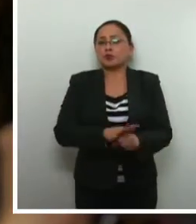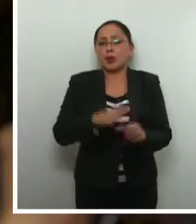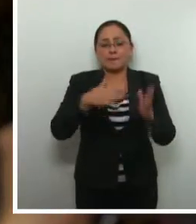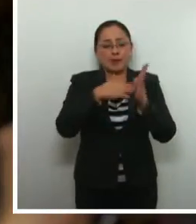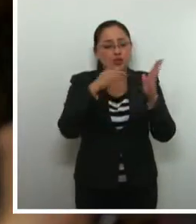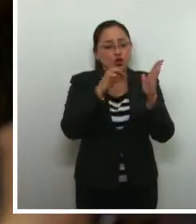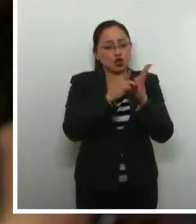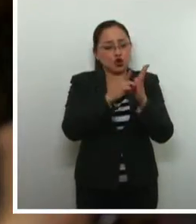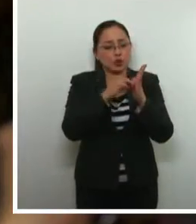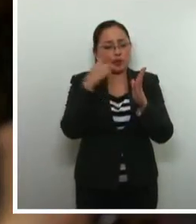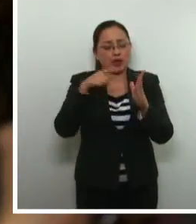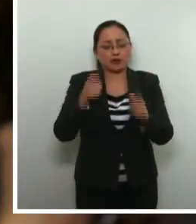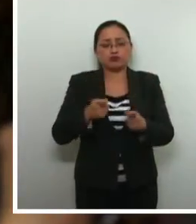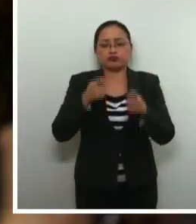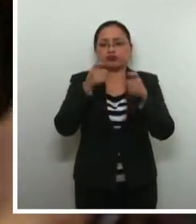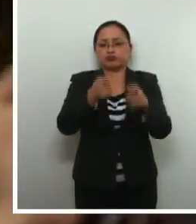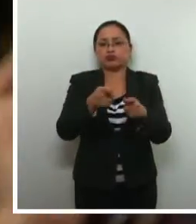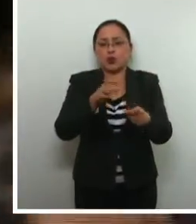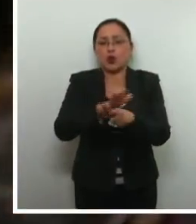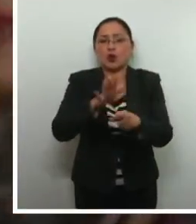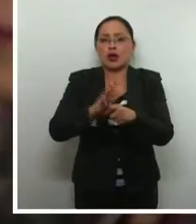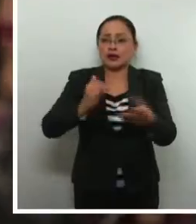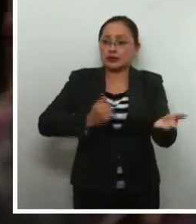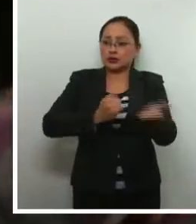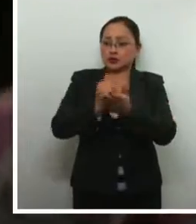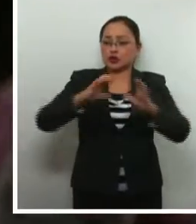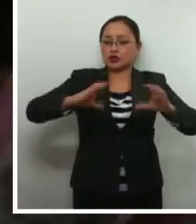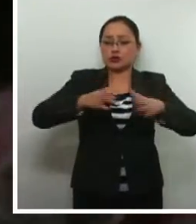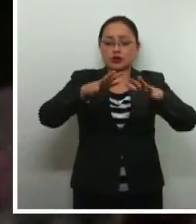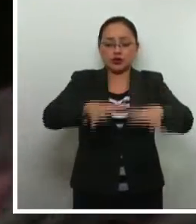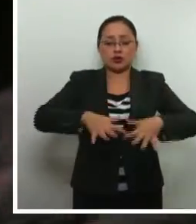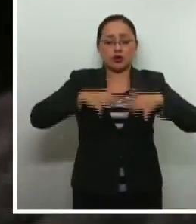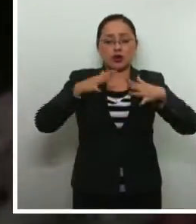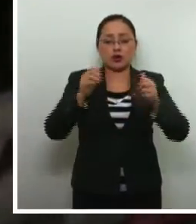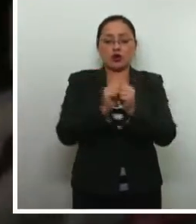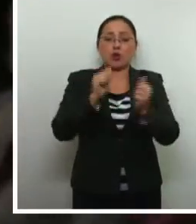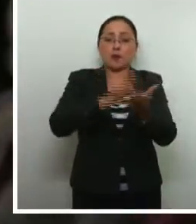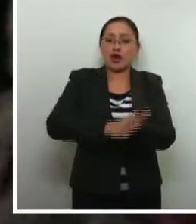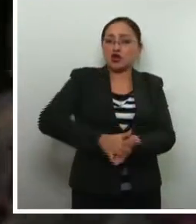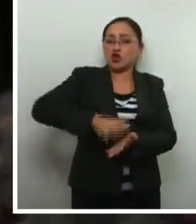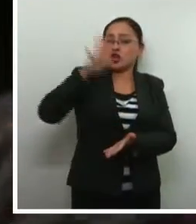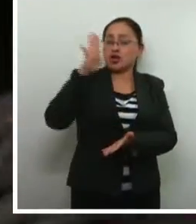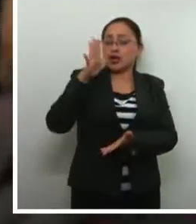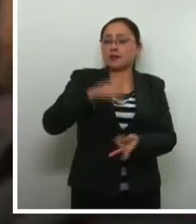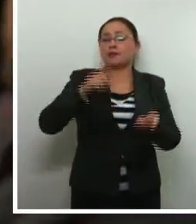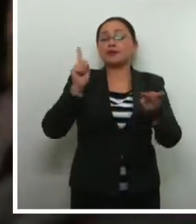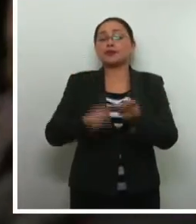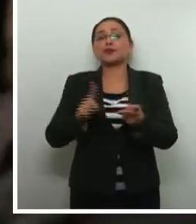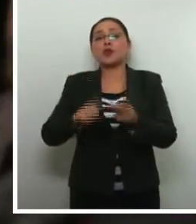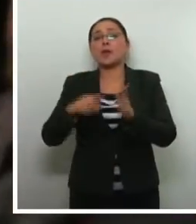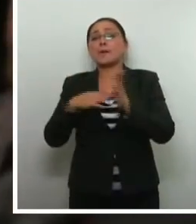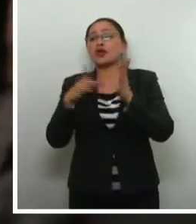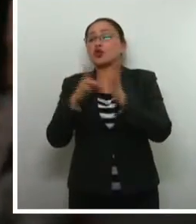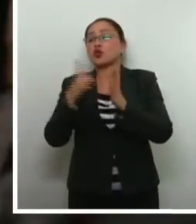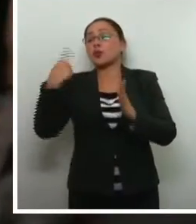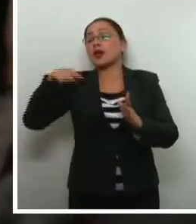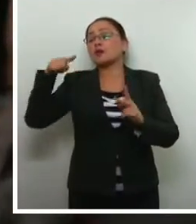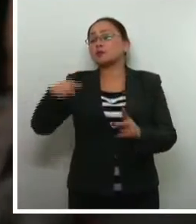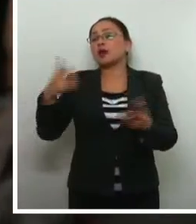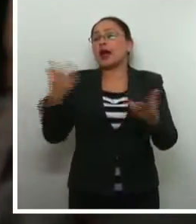métodos de adopción de decisiones parlamentarias por mayoría agravada y métodos de adopción